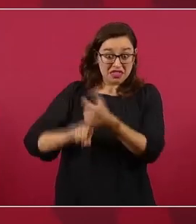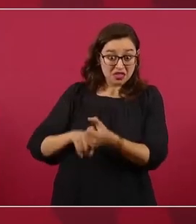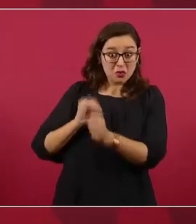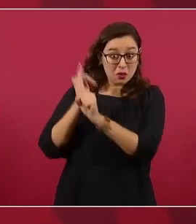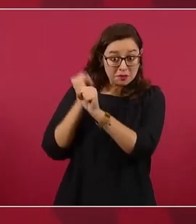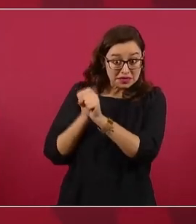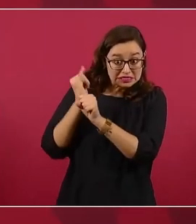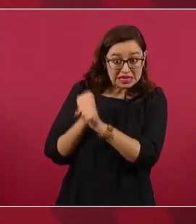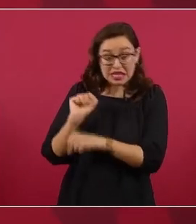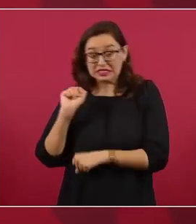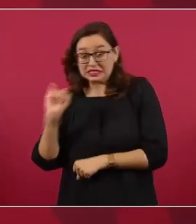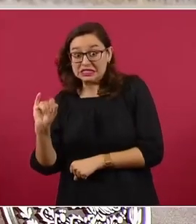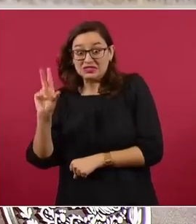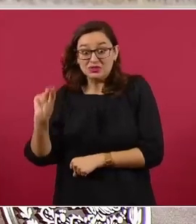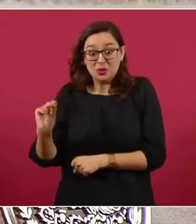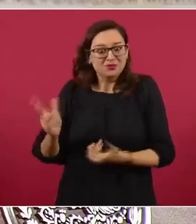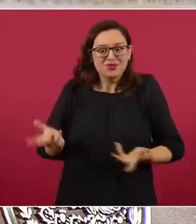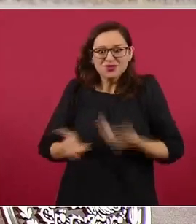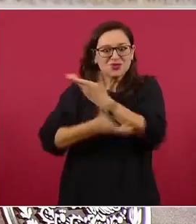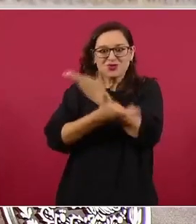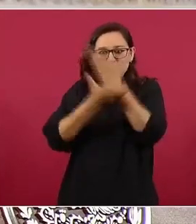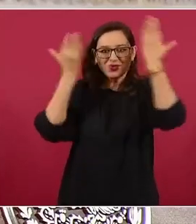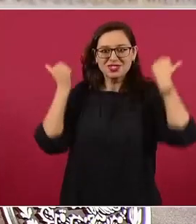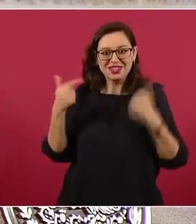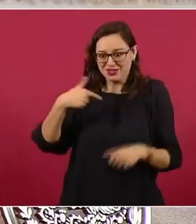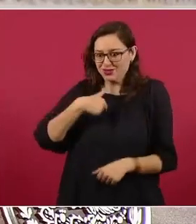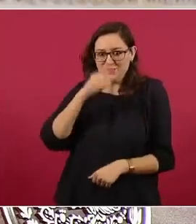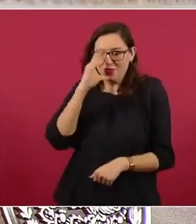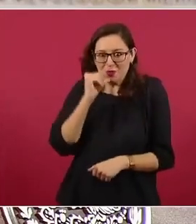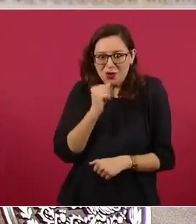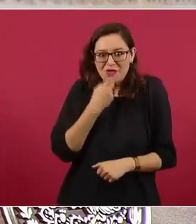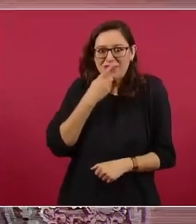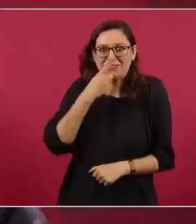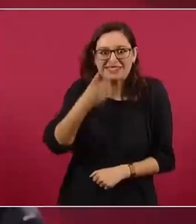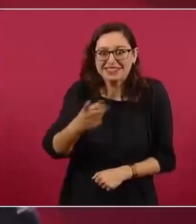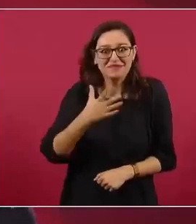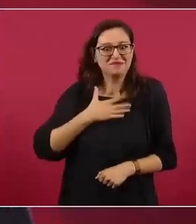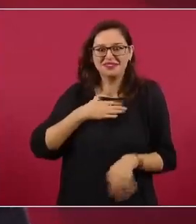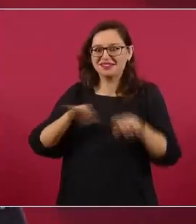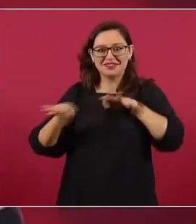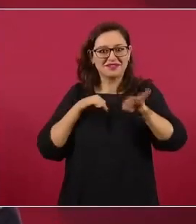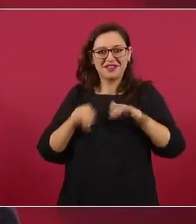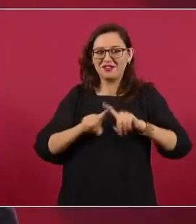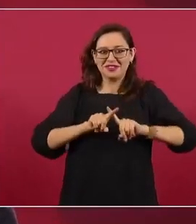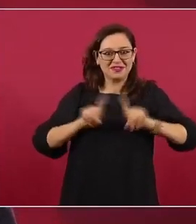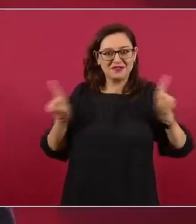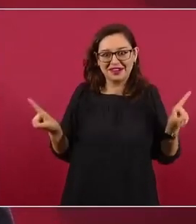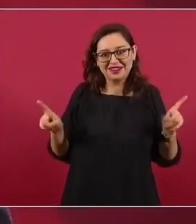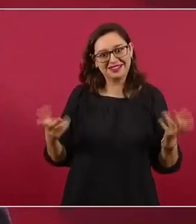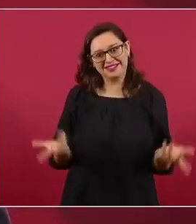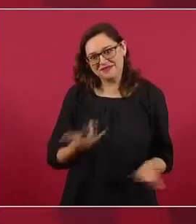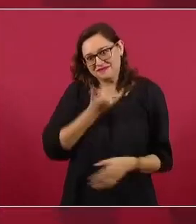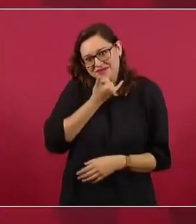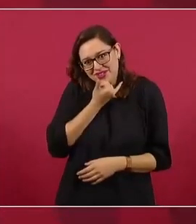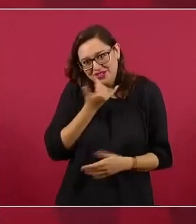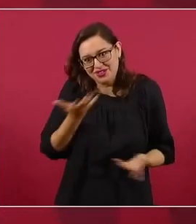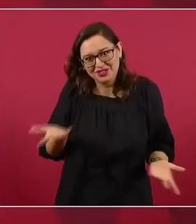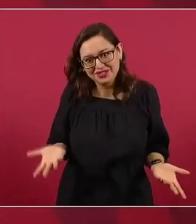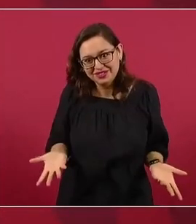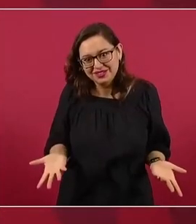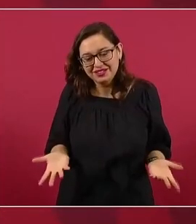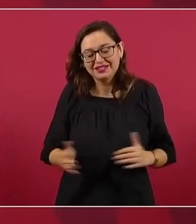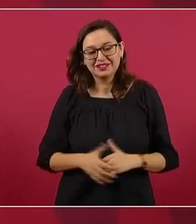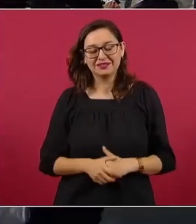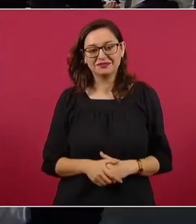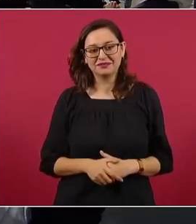porque mis funciones no son discutir esos asuntos. Y creo que me pueden entender. ¿El